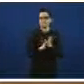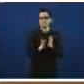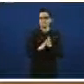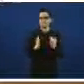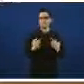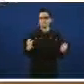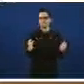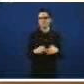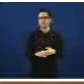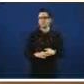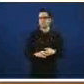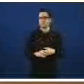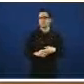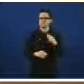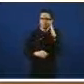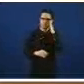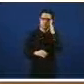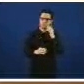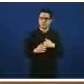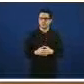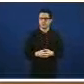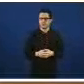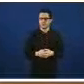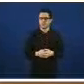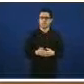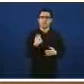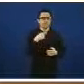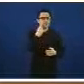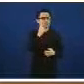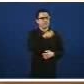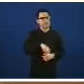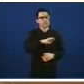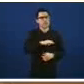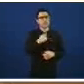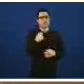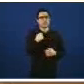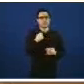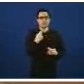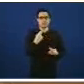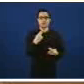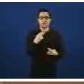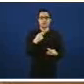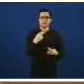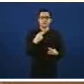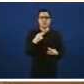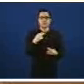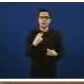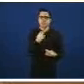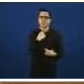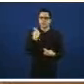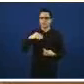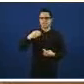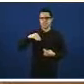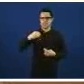Acabo de relatarlle Exactamente Cale son Os antecedentes As